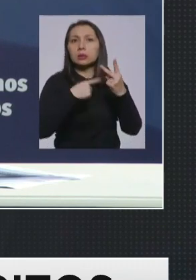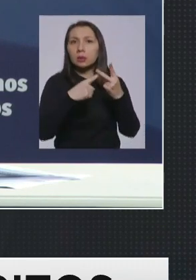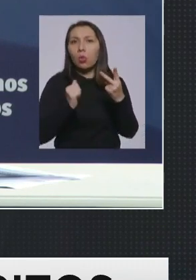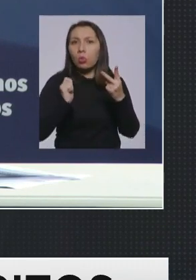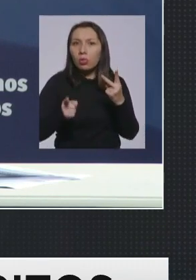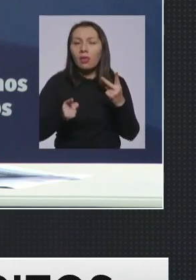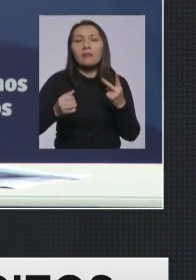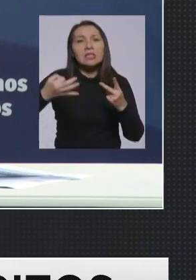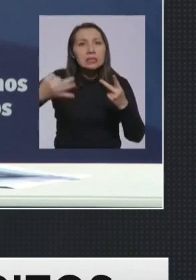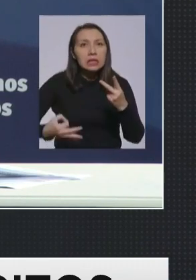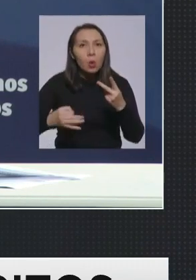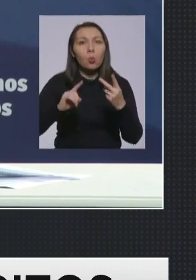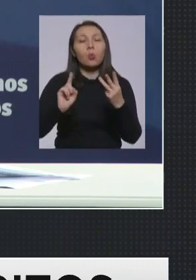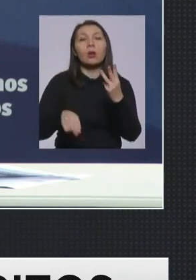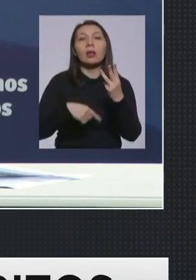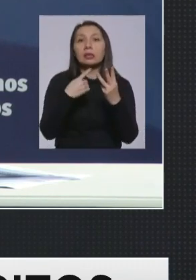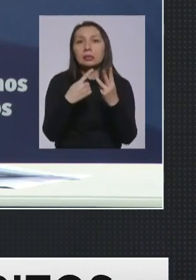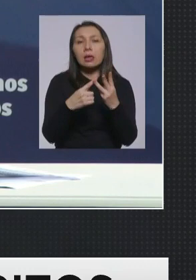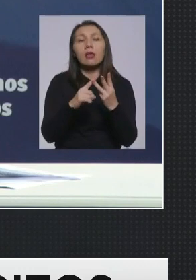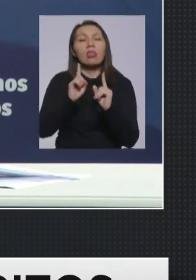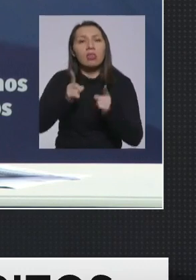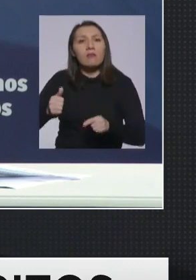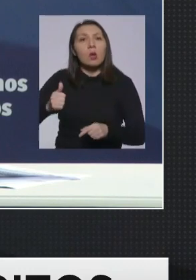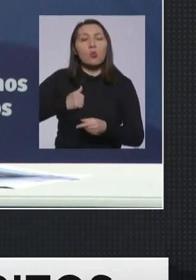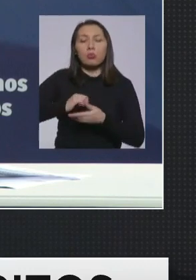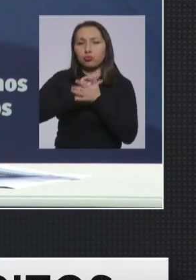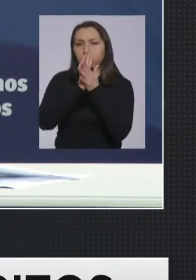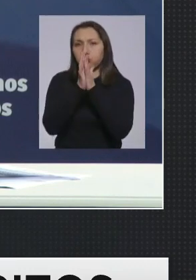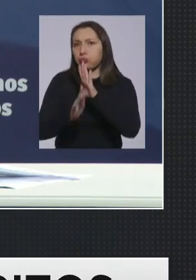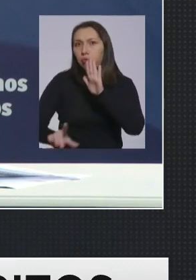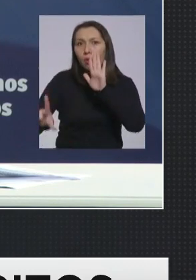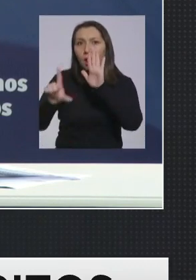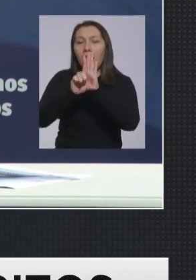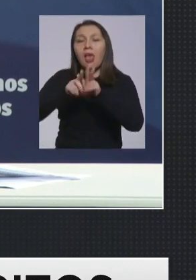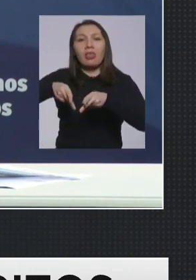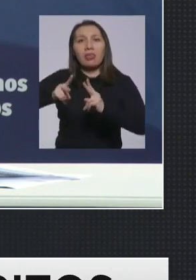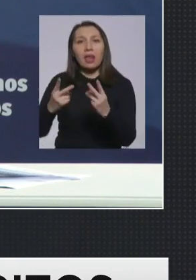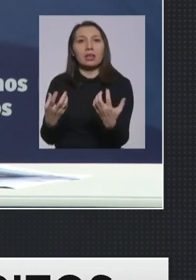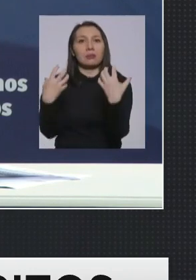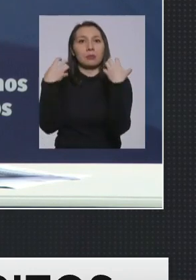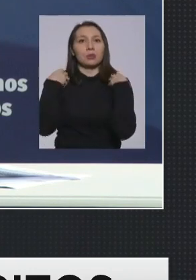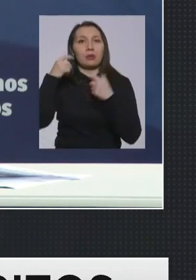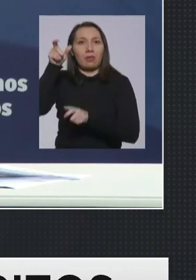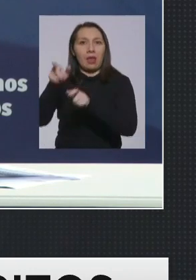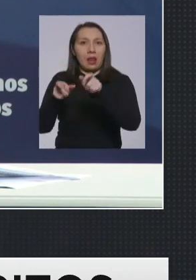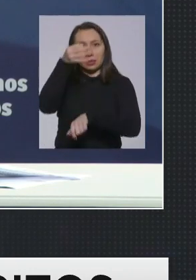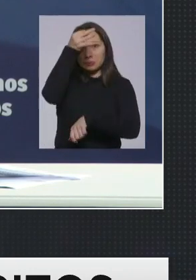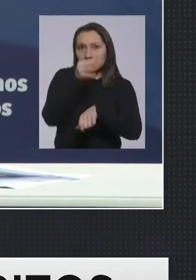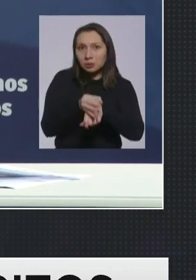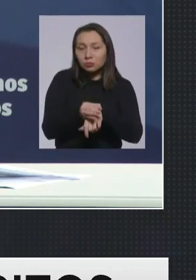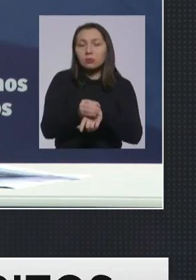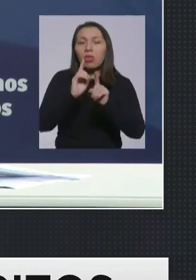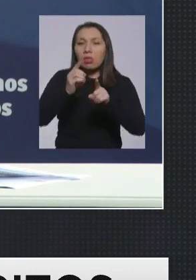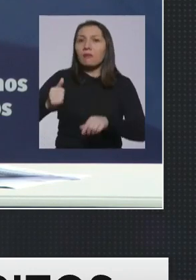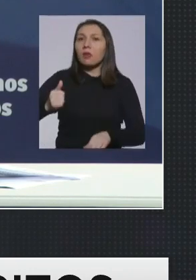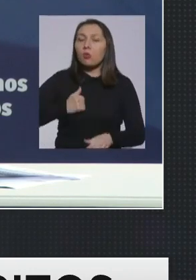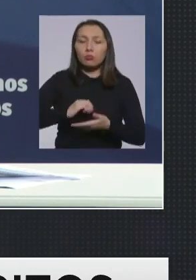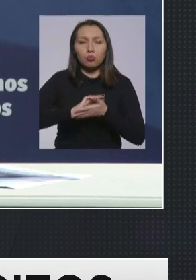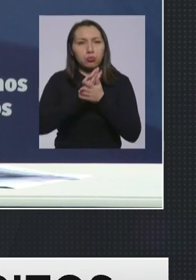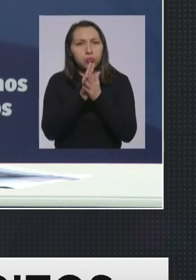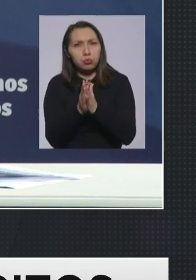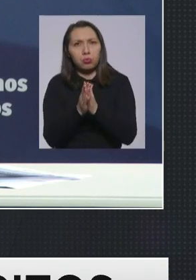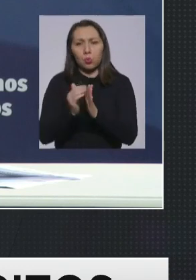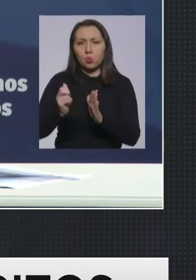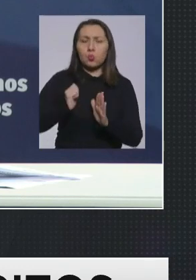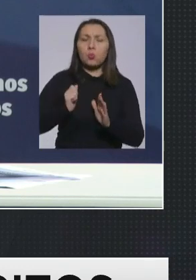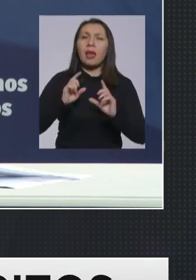de la vacuna y que debe cumplir con toda la ley de derechos y deberes de los pacientes que debe cumplir con todos los estándares